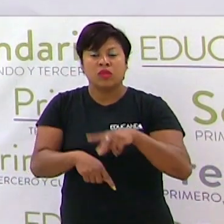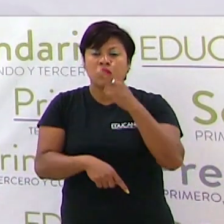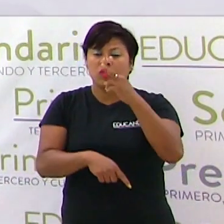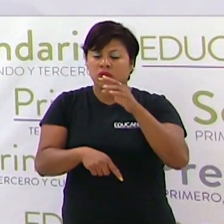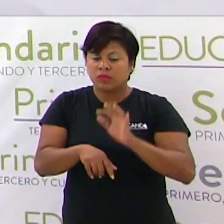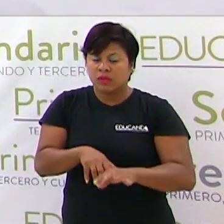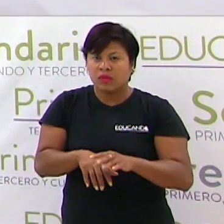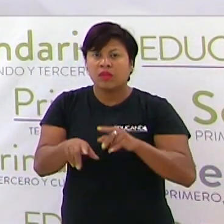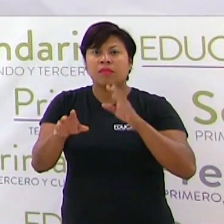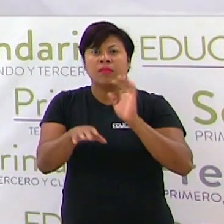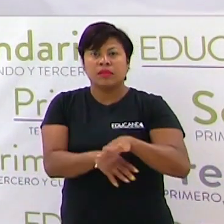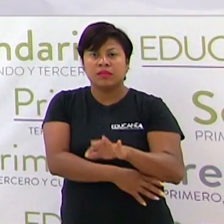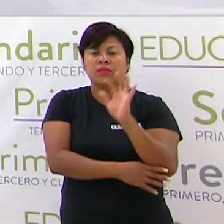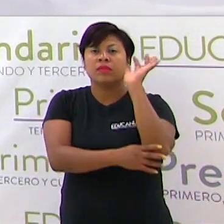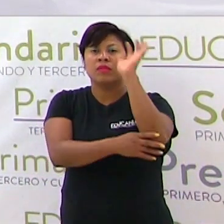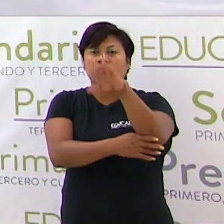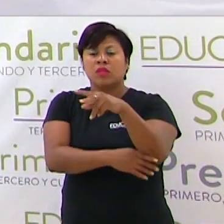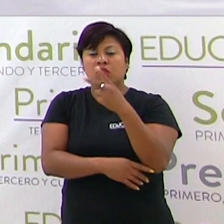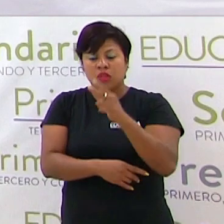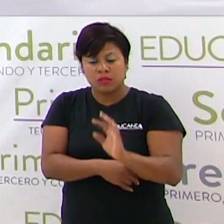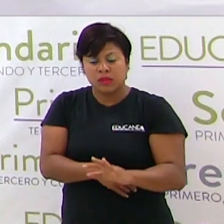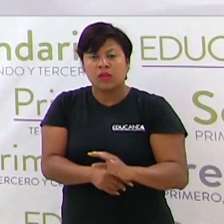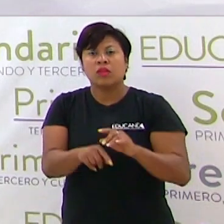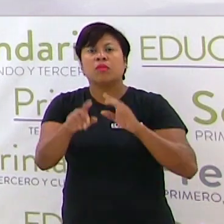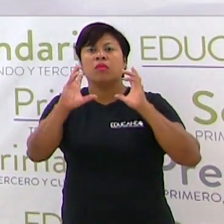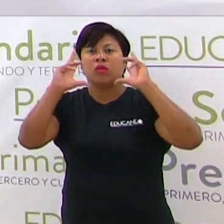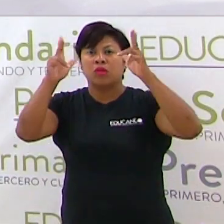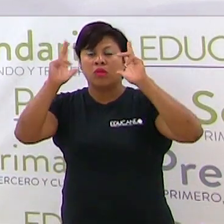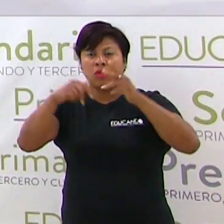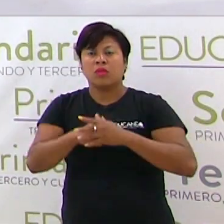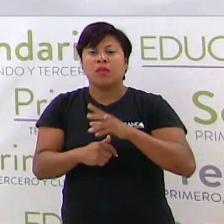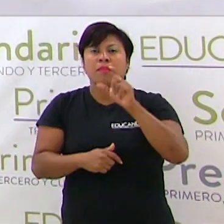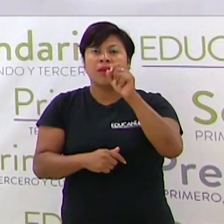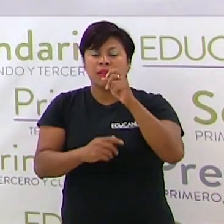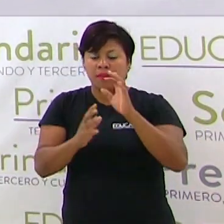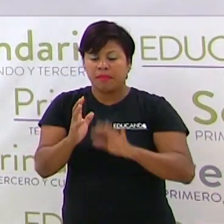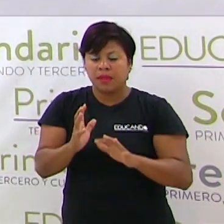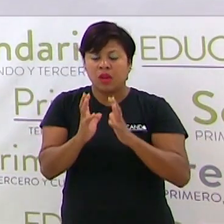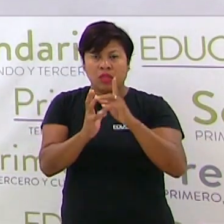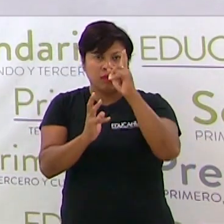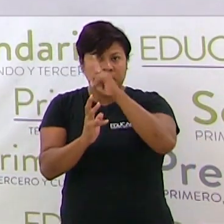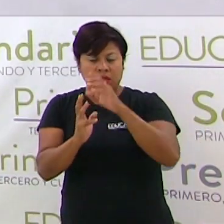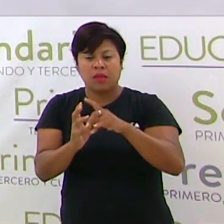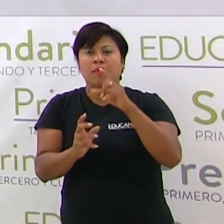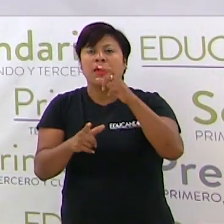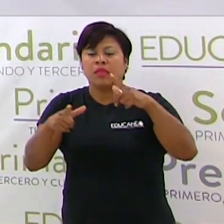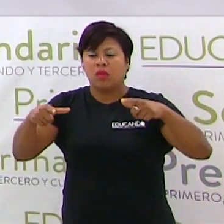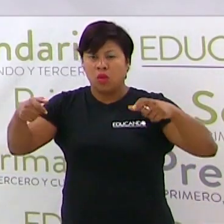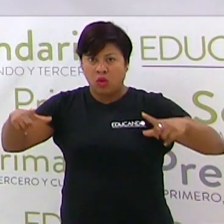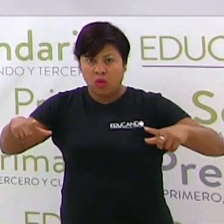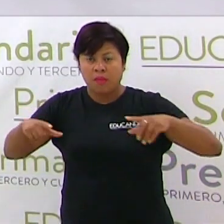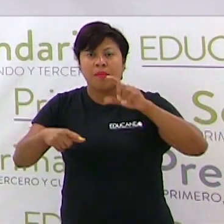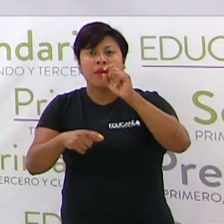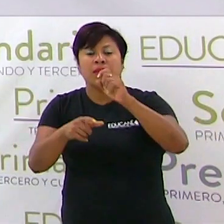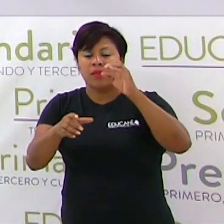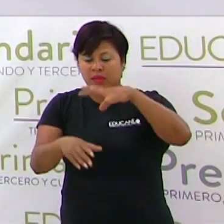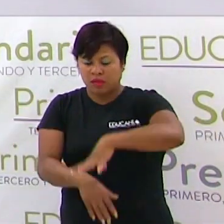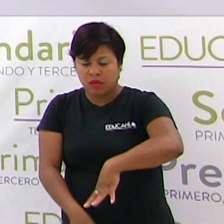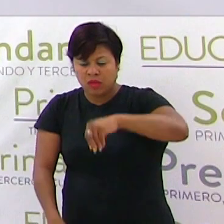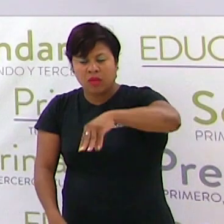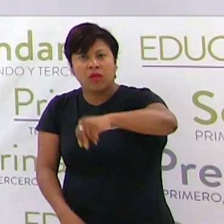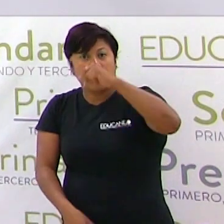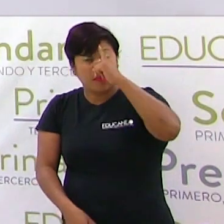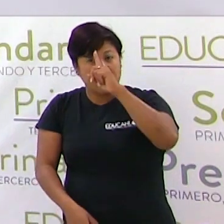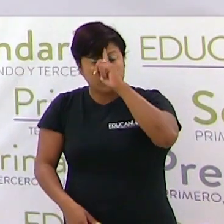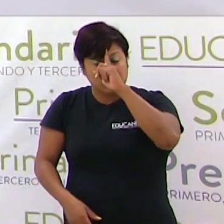de básquetbol, 2 balones de voleibol, 20 pelotas de vinil, 20 aros, 20 conos de plástico.